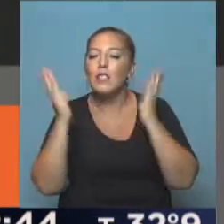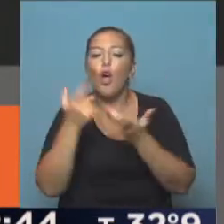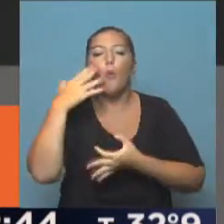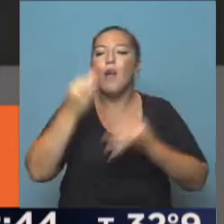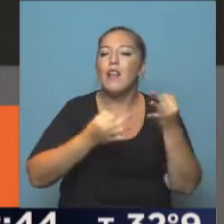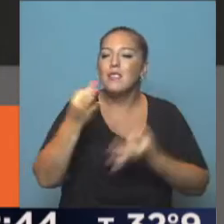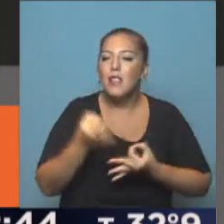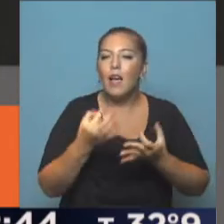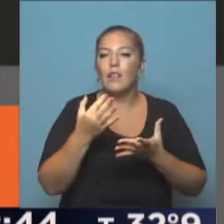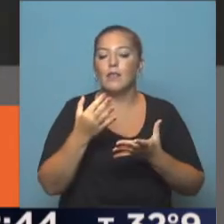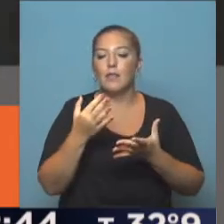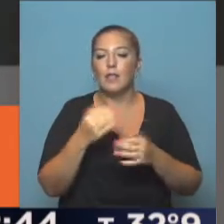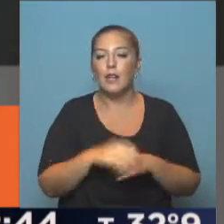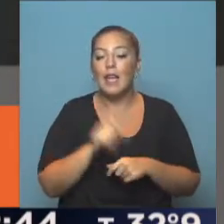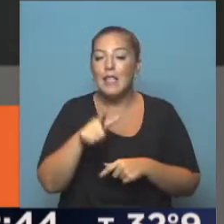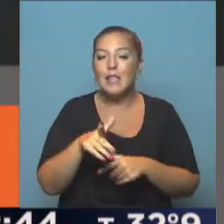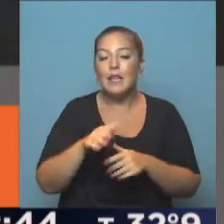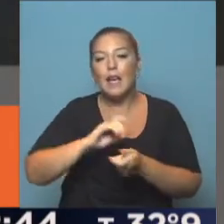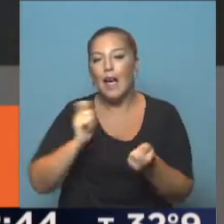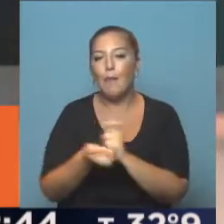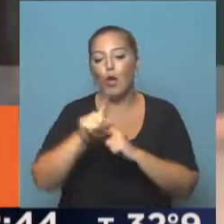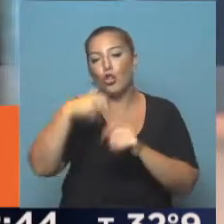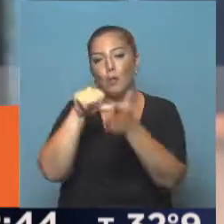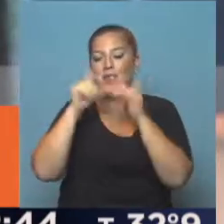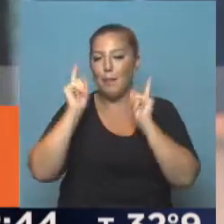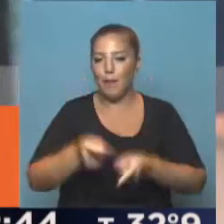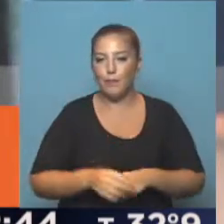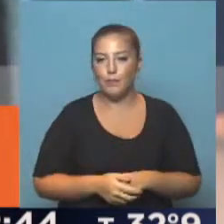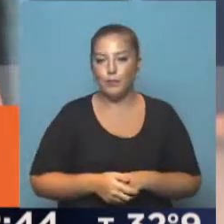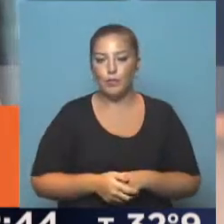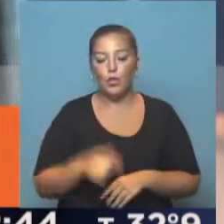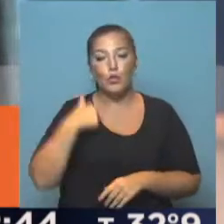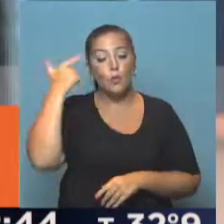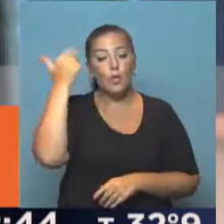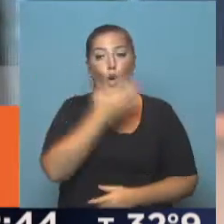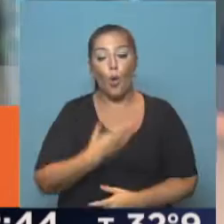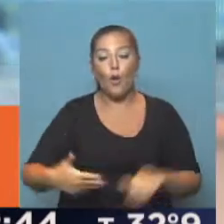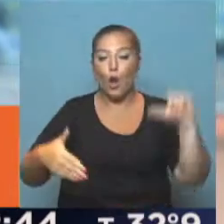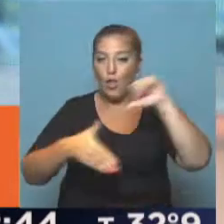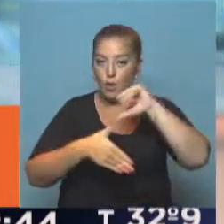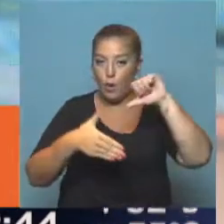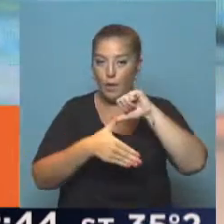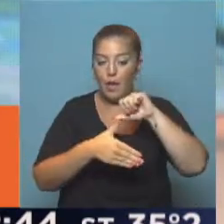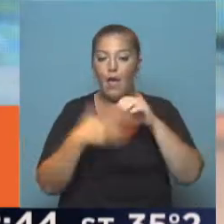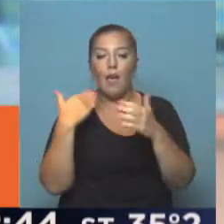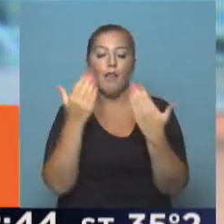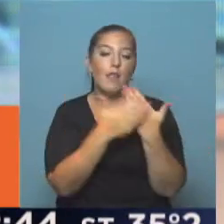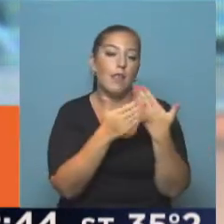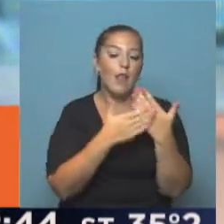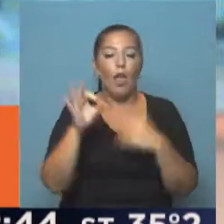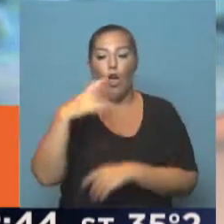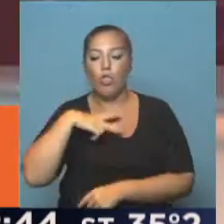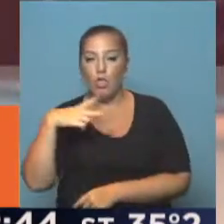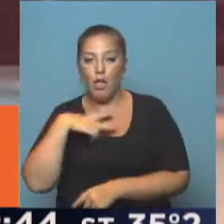analizás ese viraje que se comprueba, insisto, en otros países también? Bueno, yo creo que los gobiernos latinoamericanos, sean de izquierda o